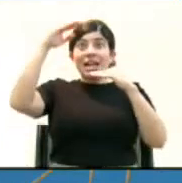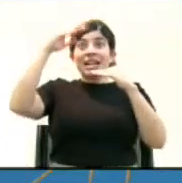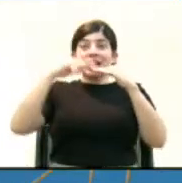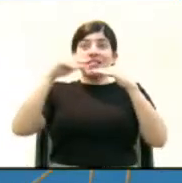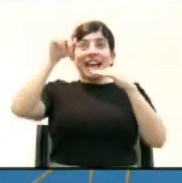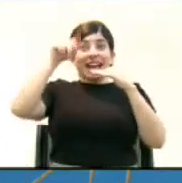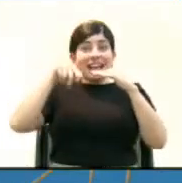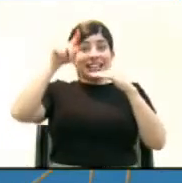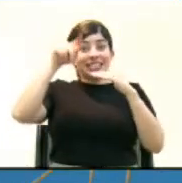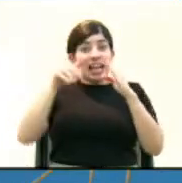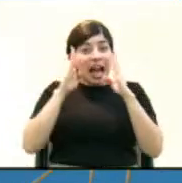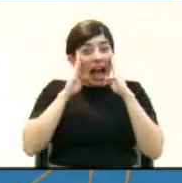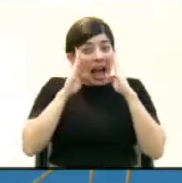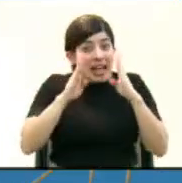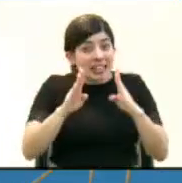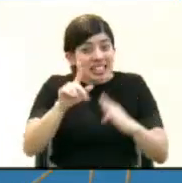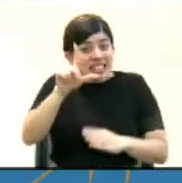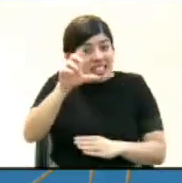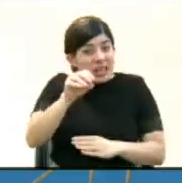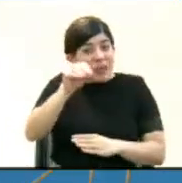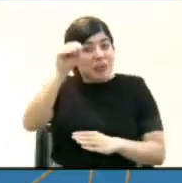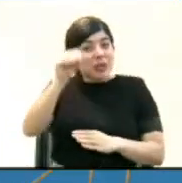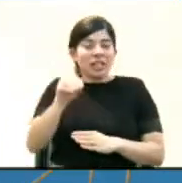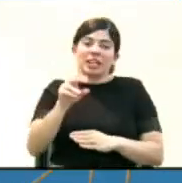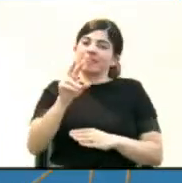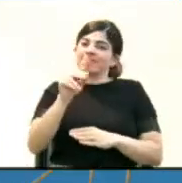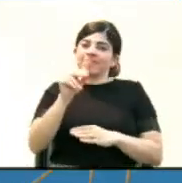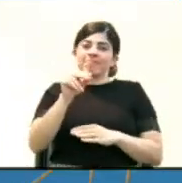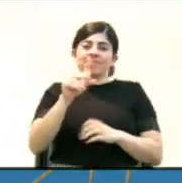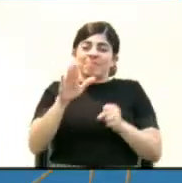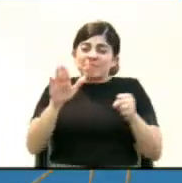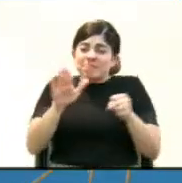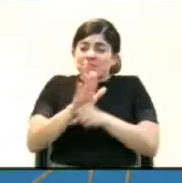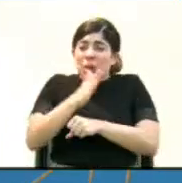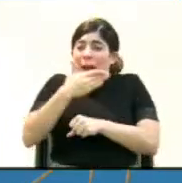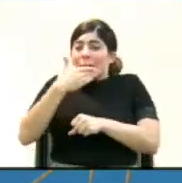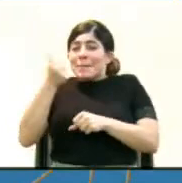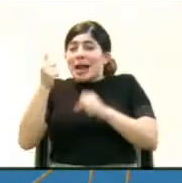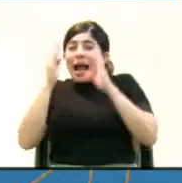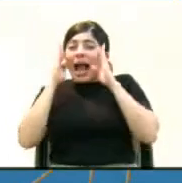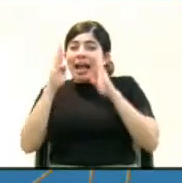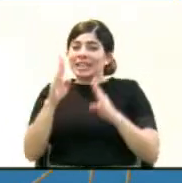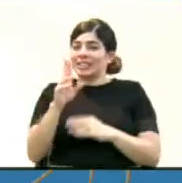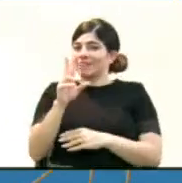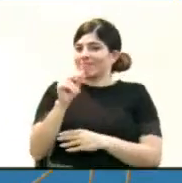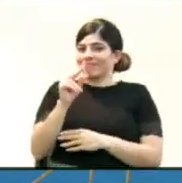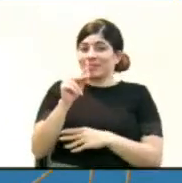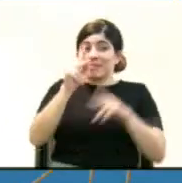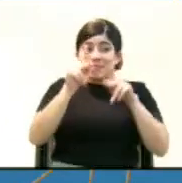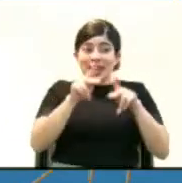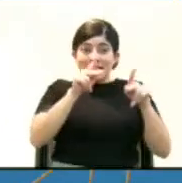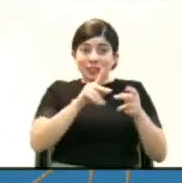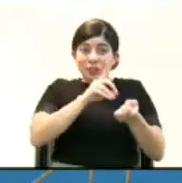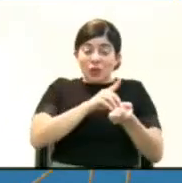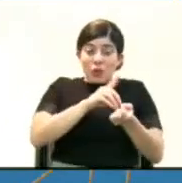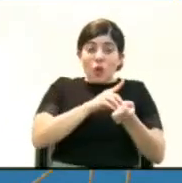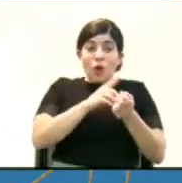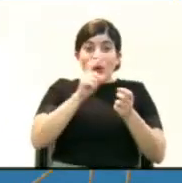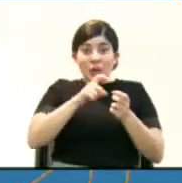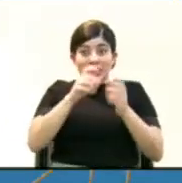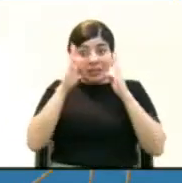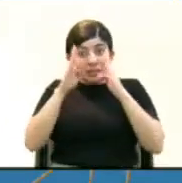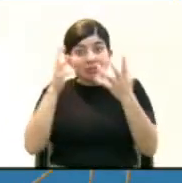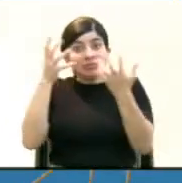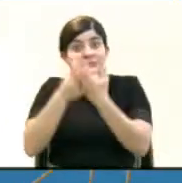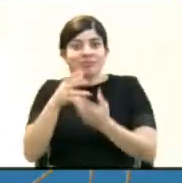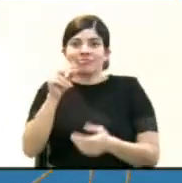no es la más oportuna ni con la atención del personal médico que se requiere,